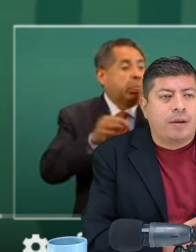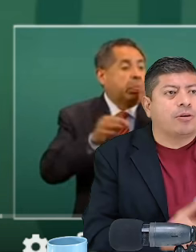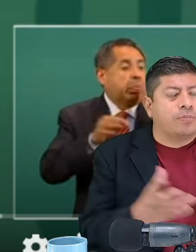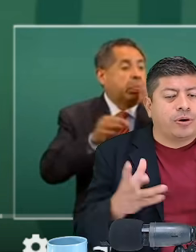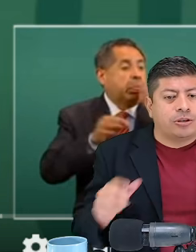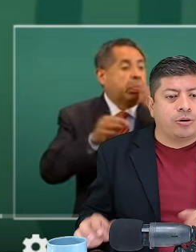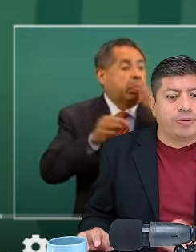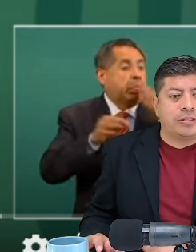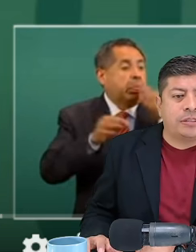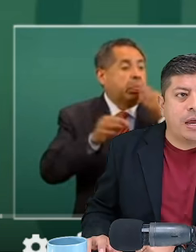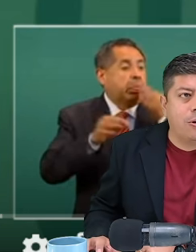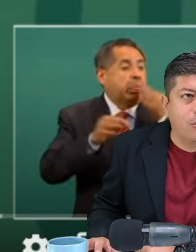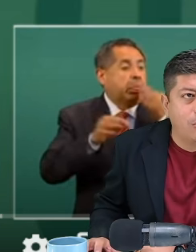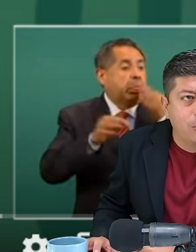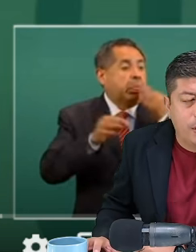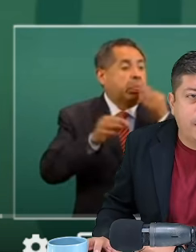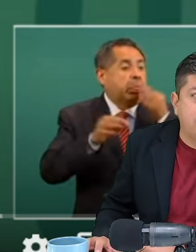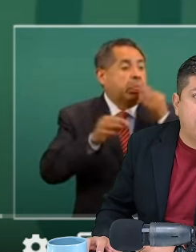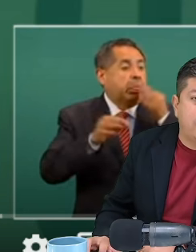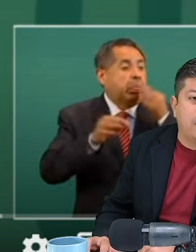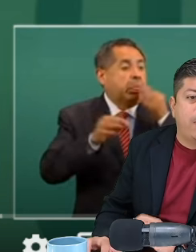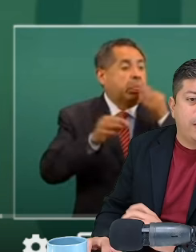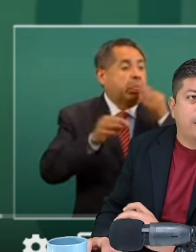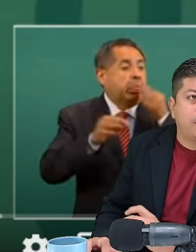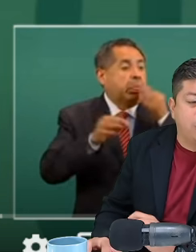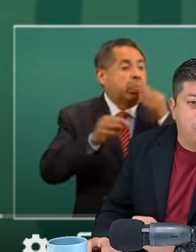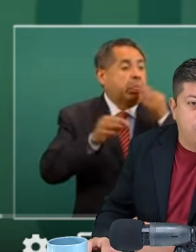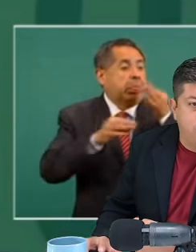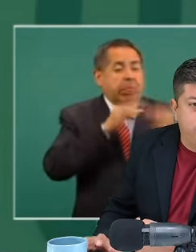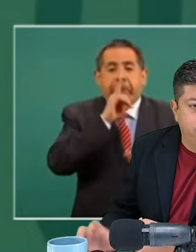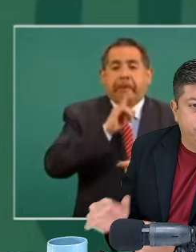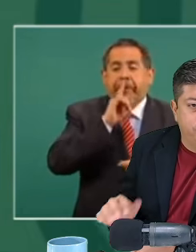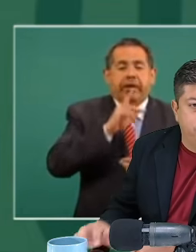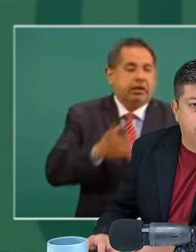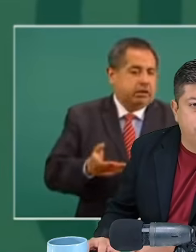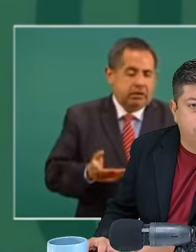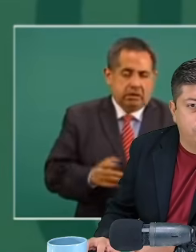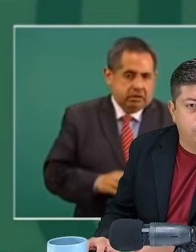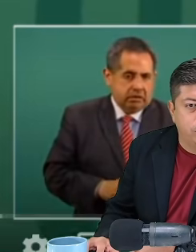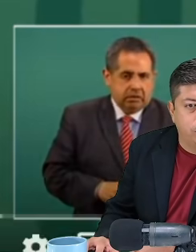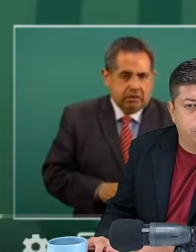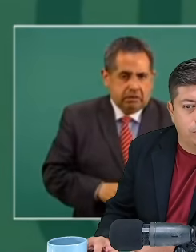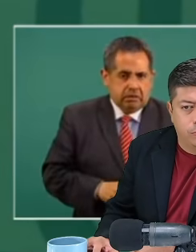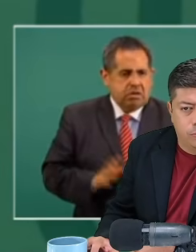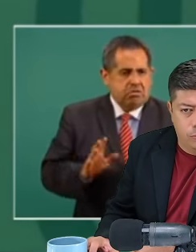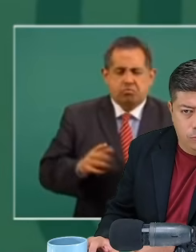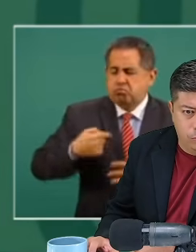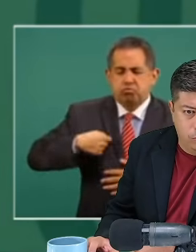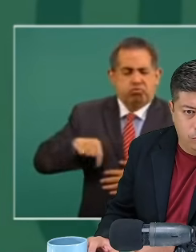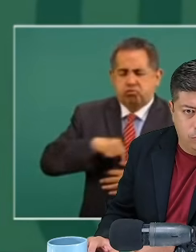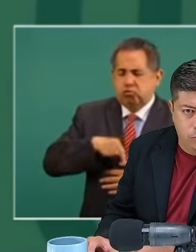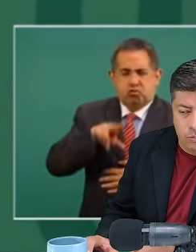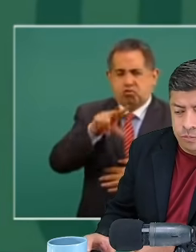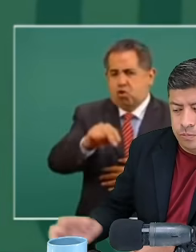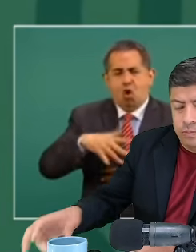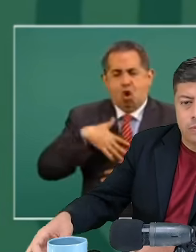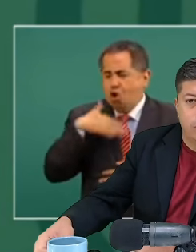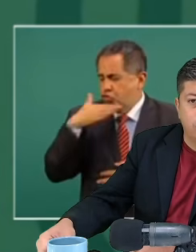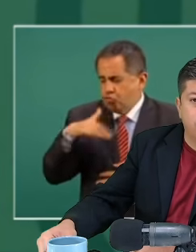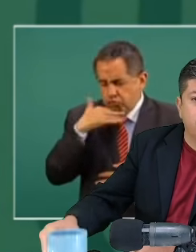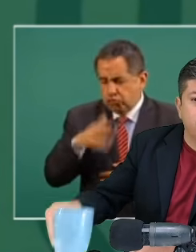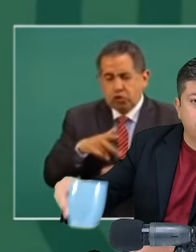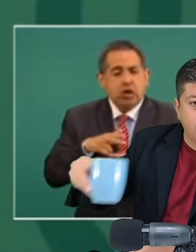al pueblo? Por eso, pues decía, no, que no hay decepción. Nosotros no somos corruptos